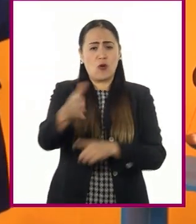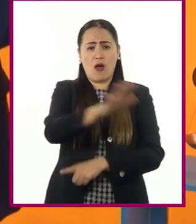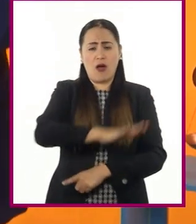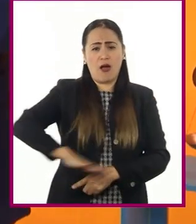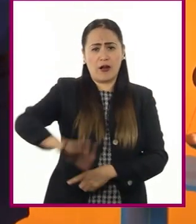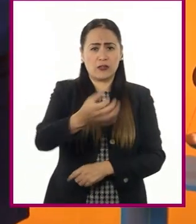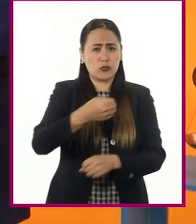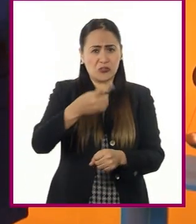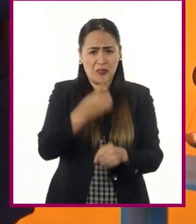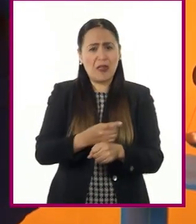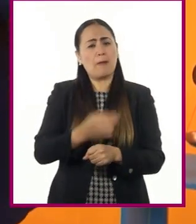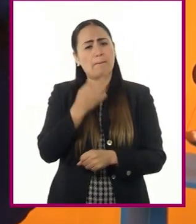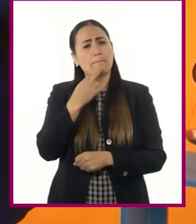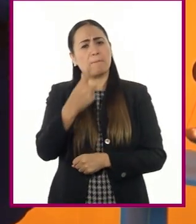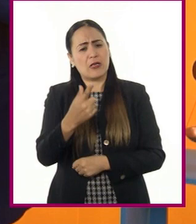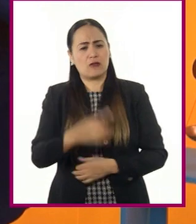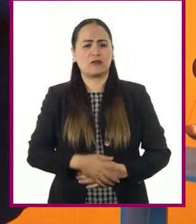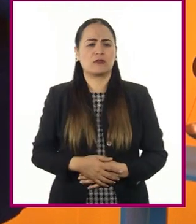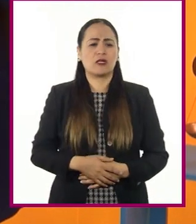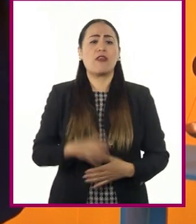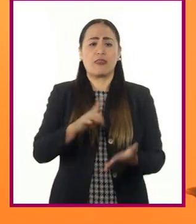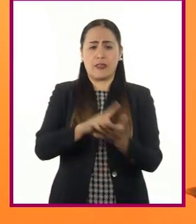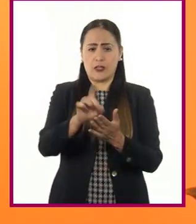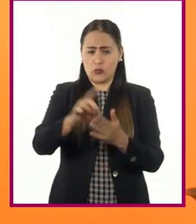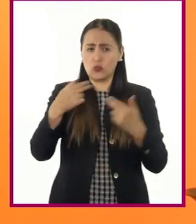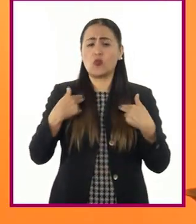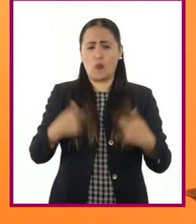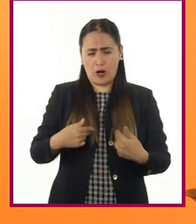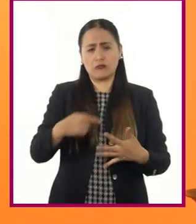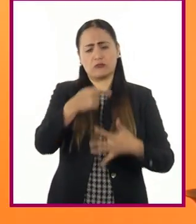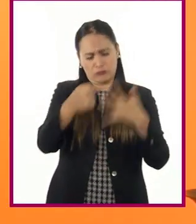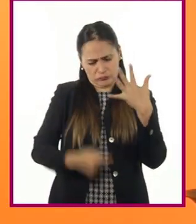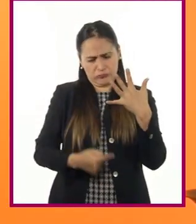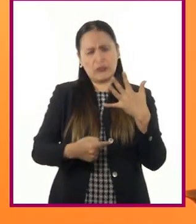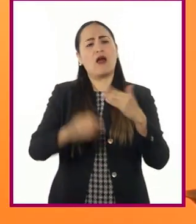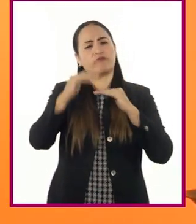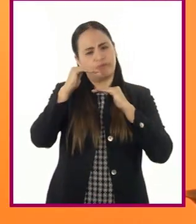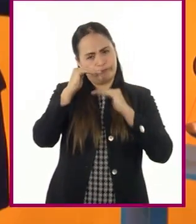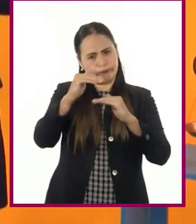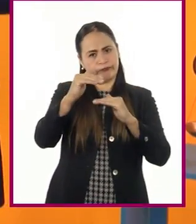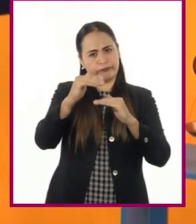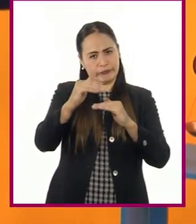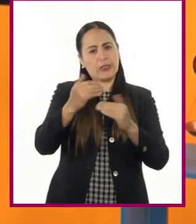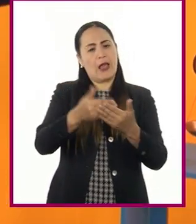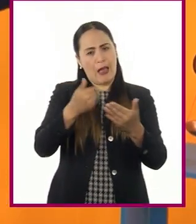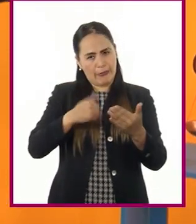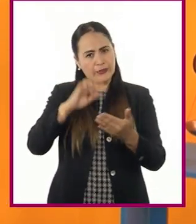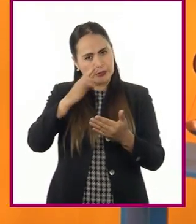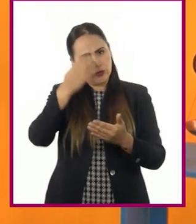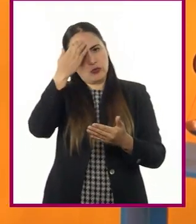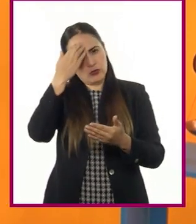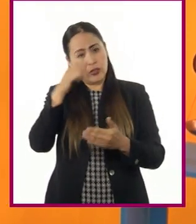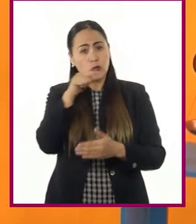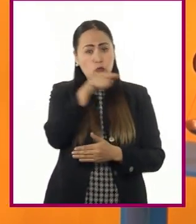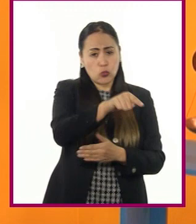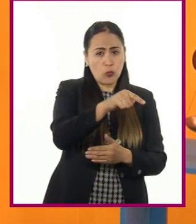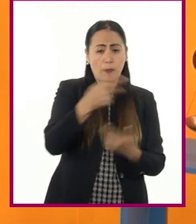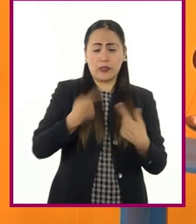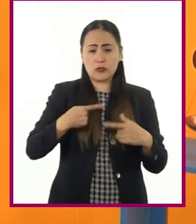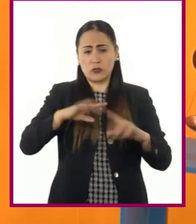Todos los derechos humanos tienen límites que debemos reconocer, ya que tú, junto con otras